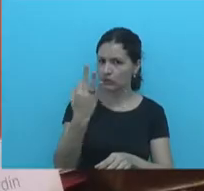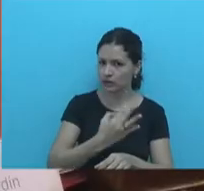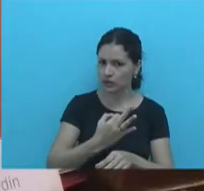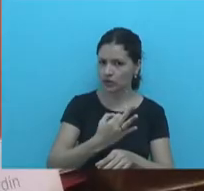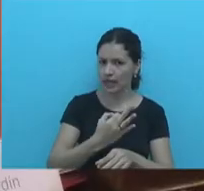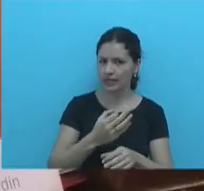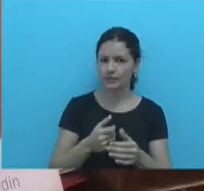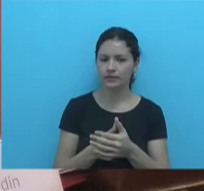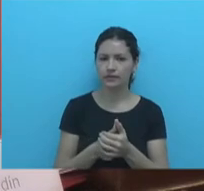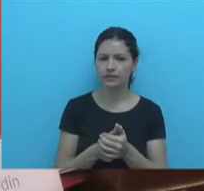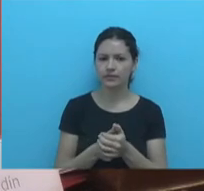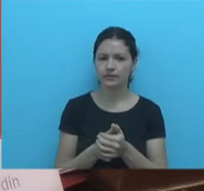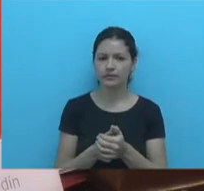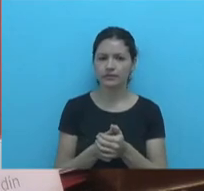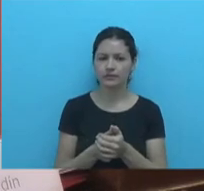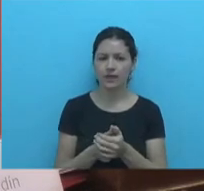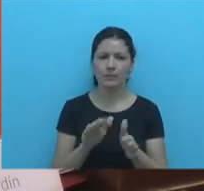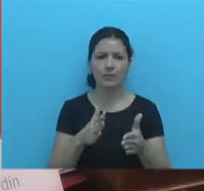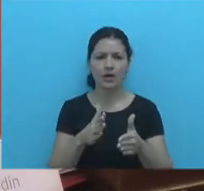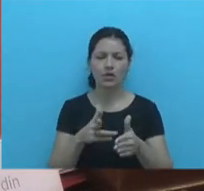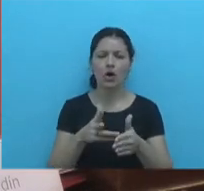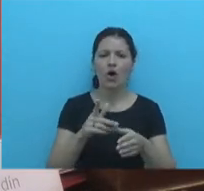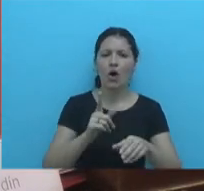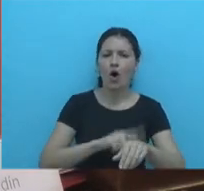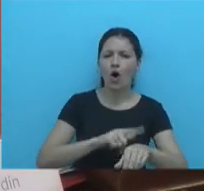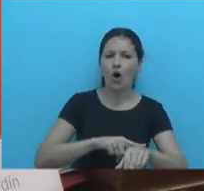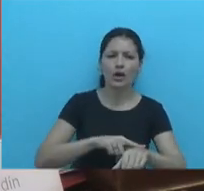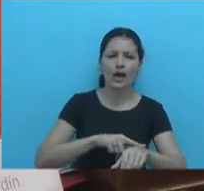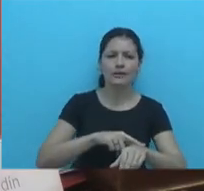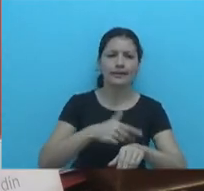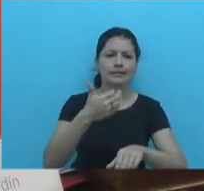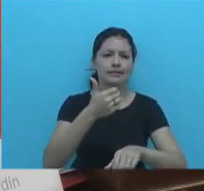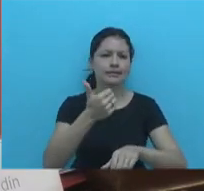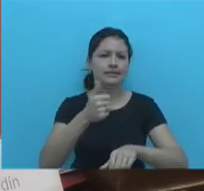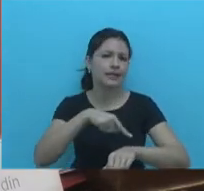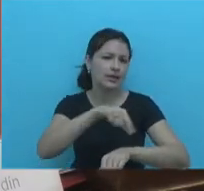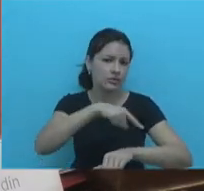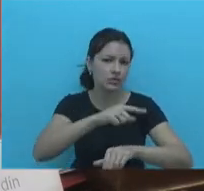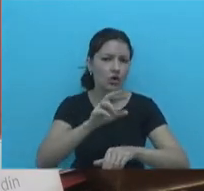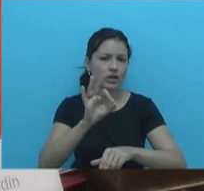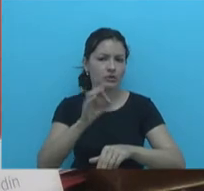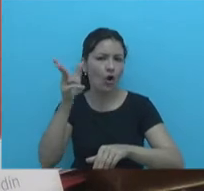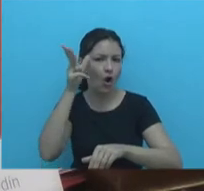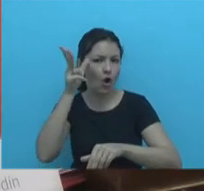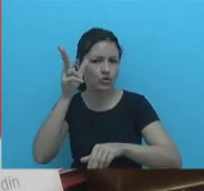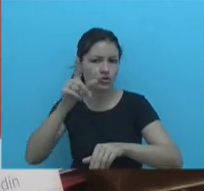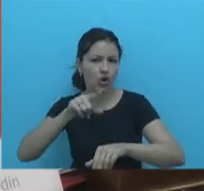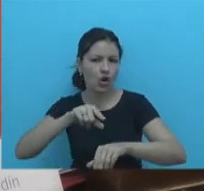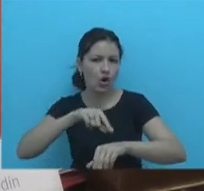que puede llegar a ser 8 horas o 6 horas al día, es un importante